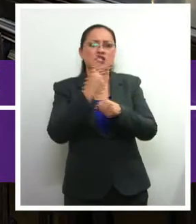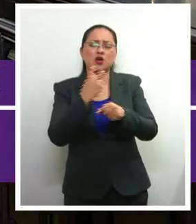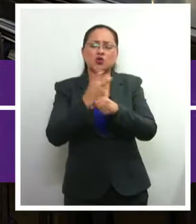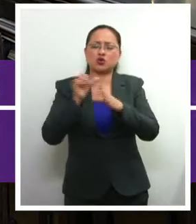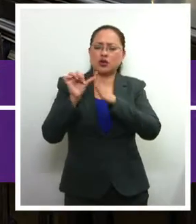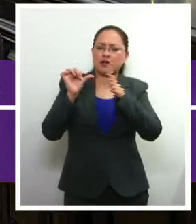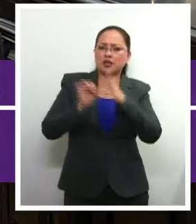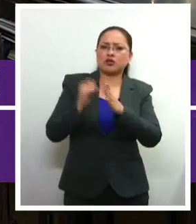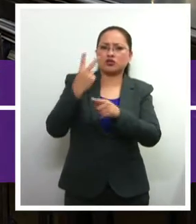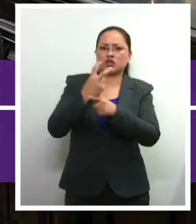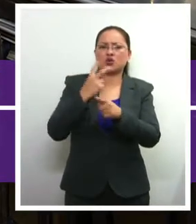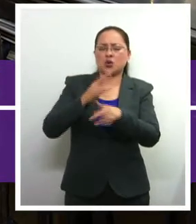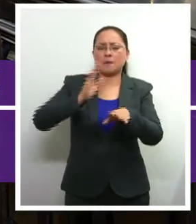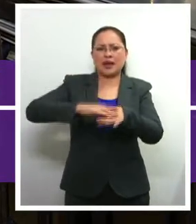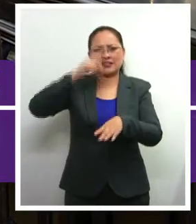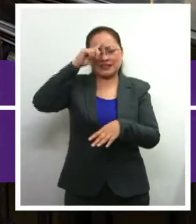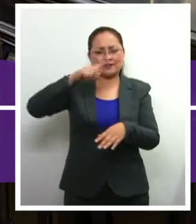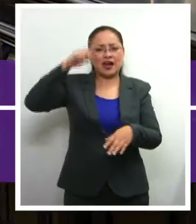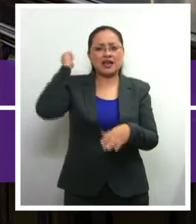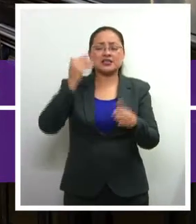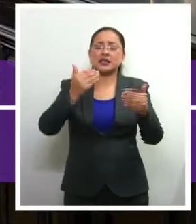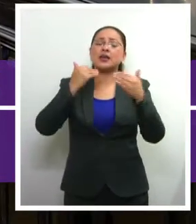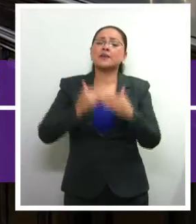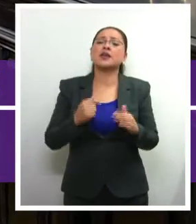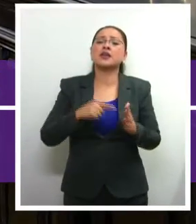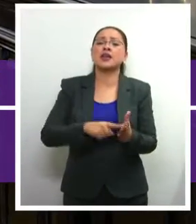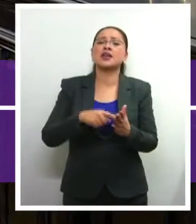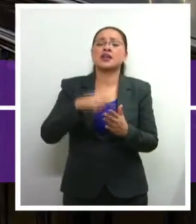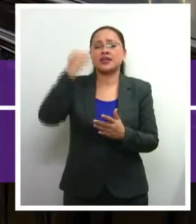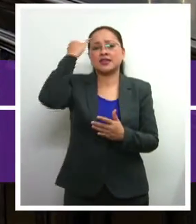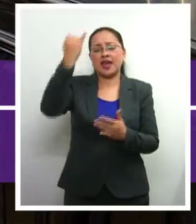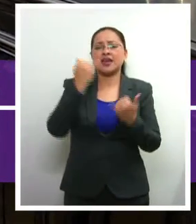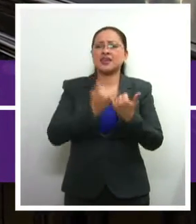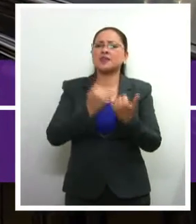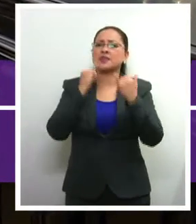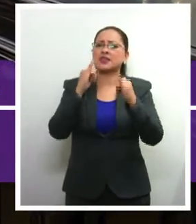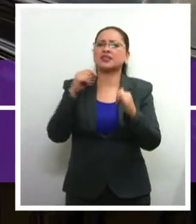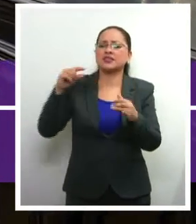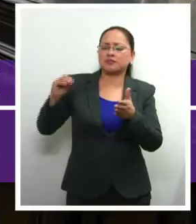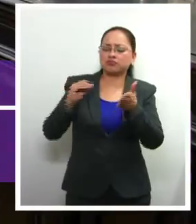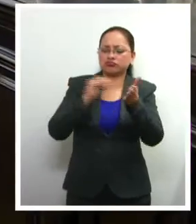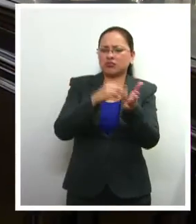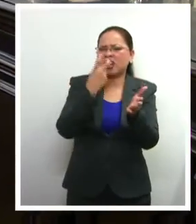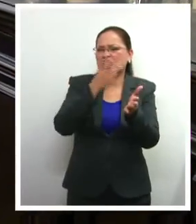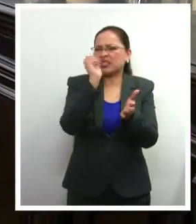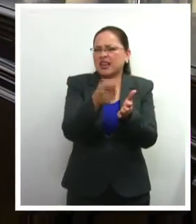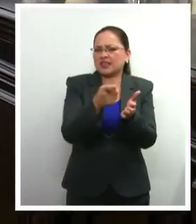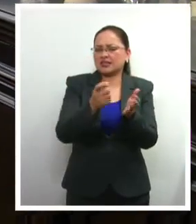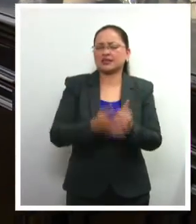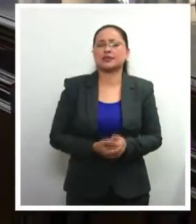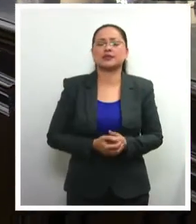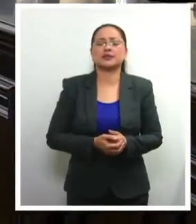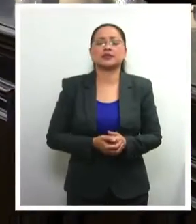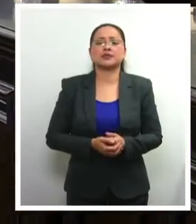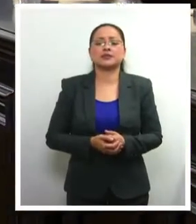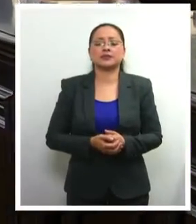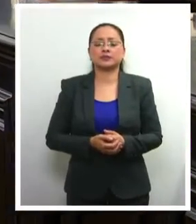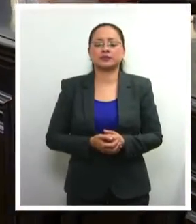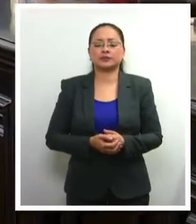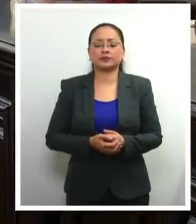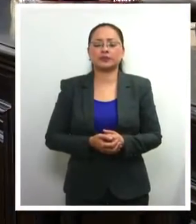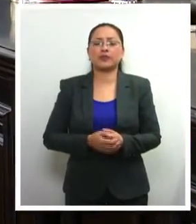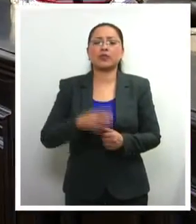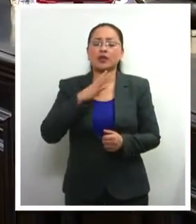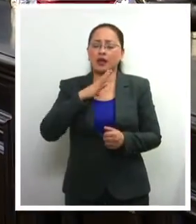segundo y redefinir la idea de la autonomía contenida en el mismo. Por los motivos y